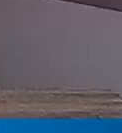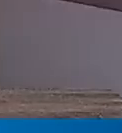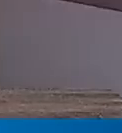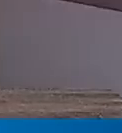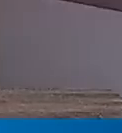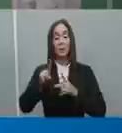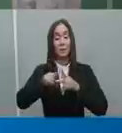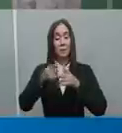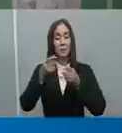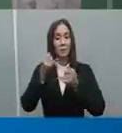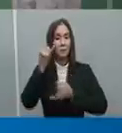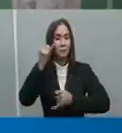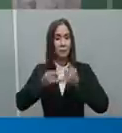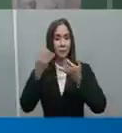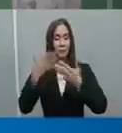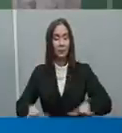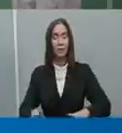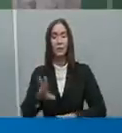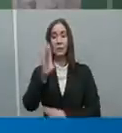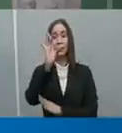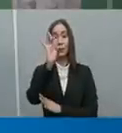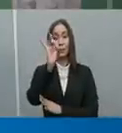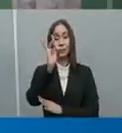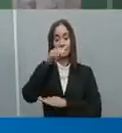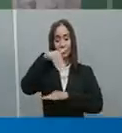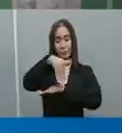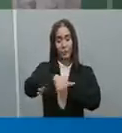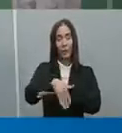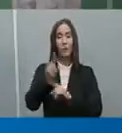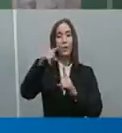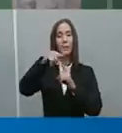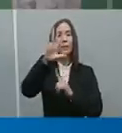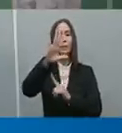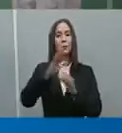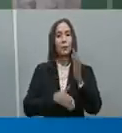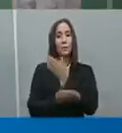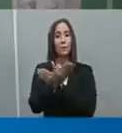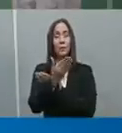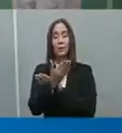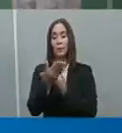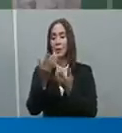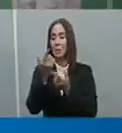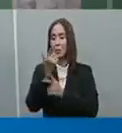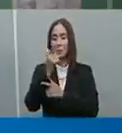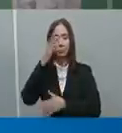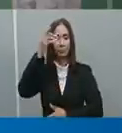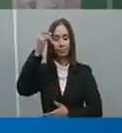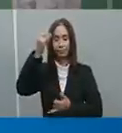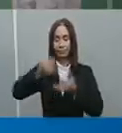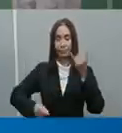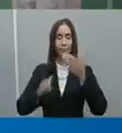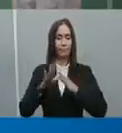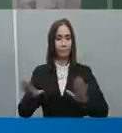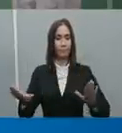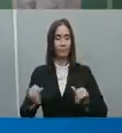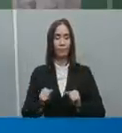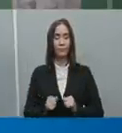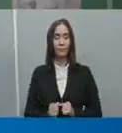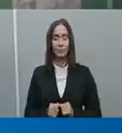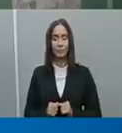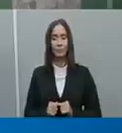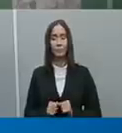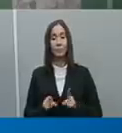personas y, por supuesto, el proceso político a celebrarse este 5 de julio. Algunas de las palabras más